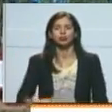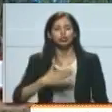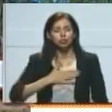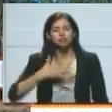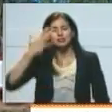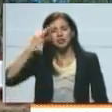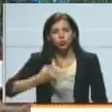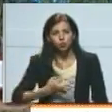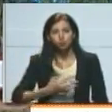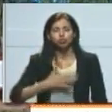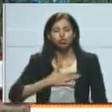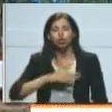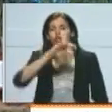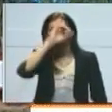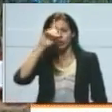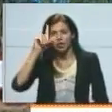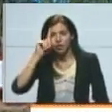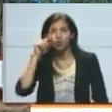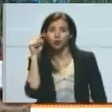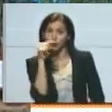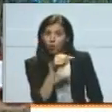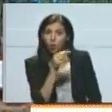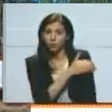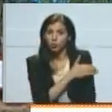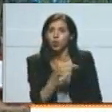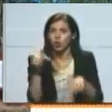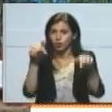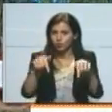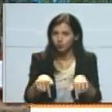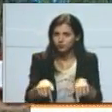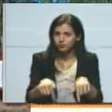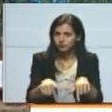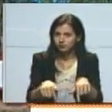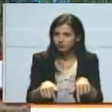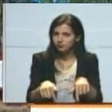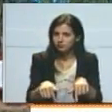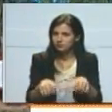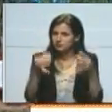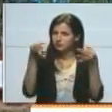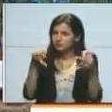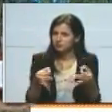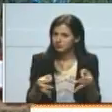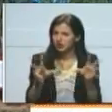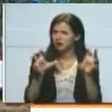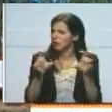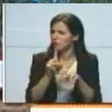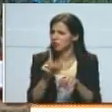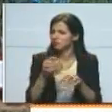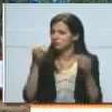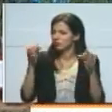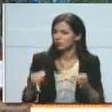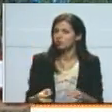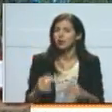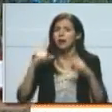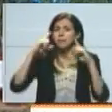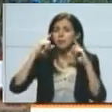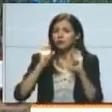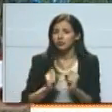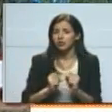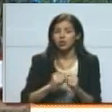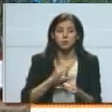Cabello. Esa derecha, hoy, no nos extraña, como ellos son expertos en asesinarse entre ellos